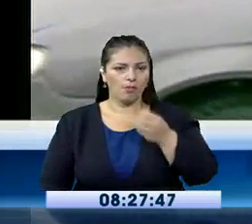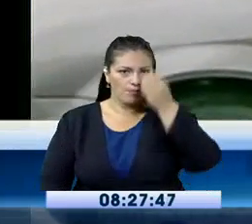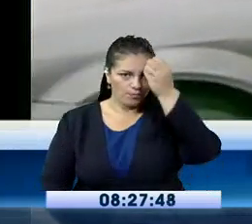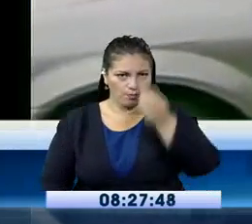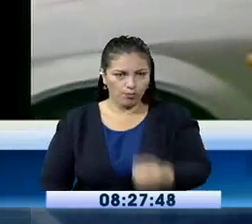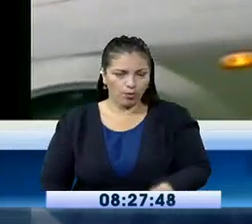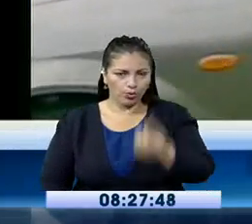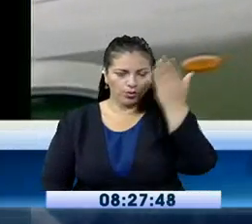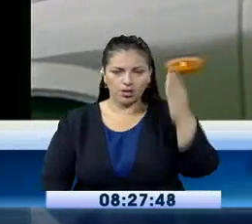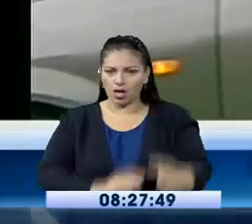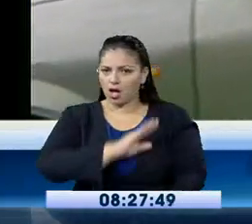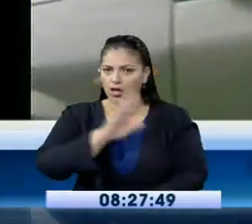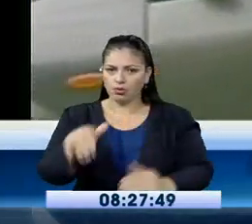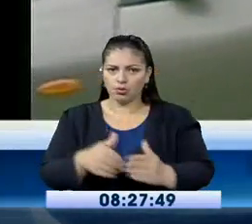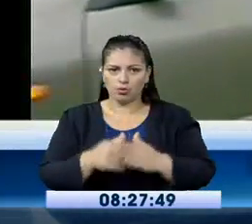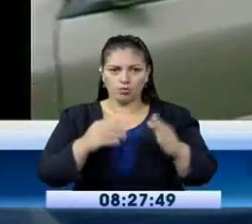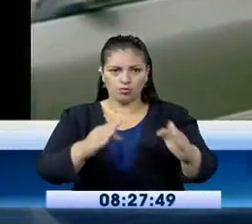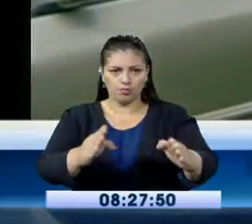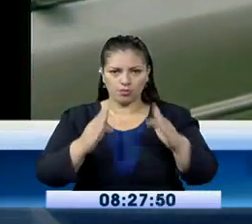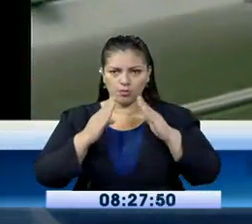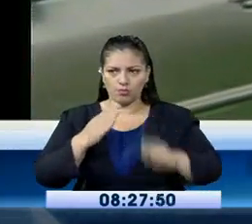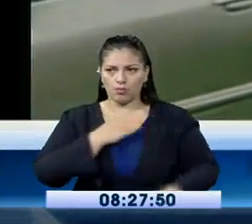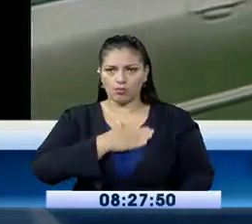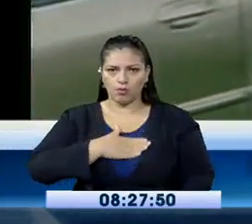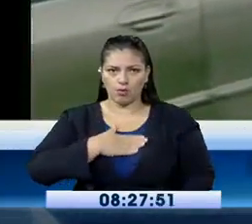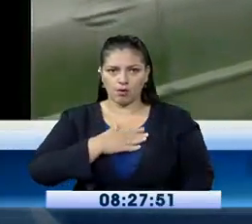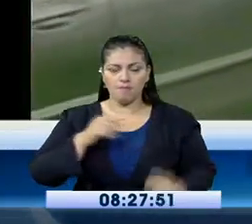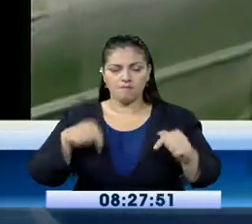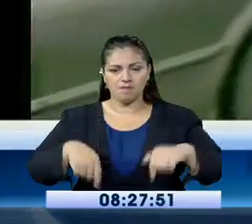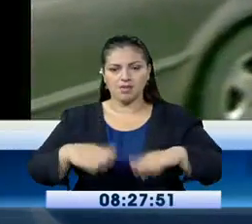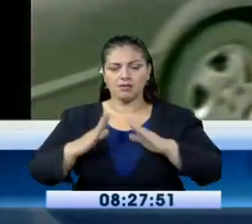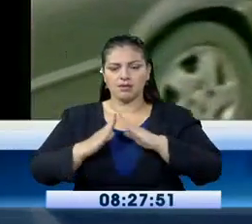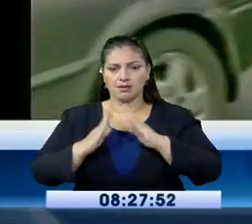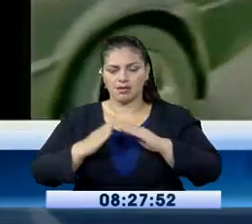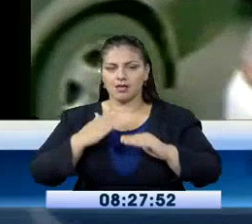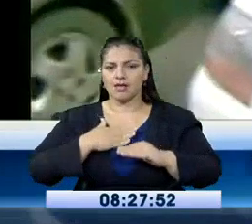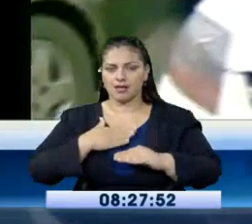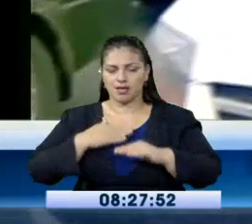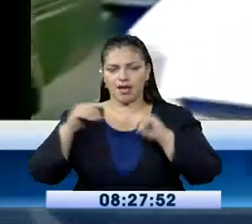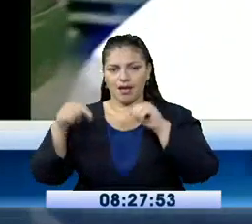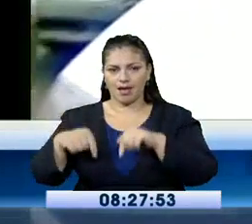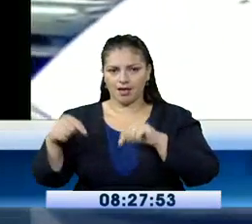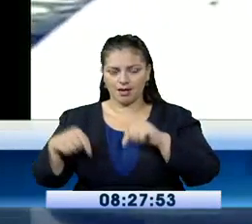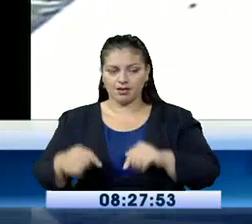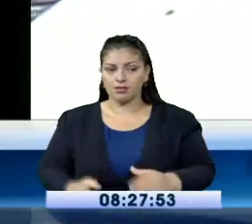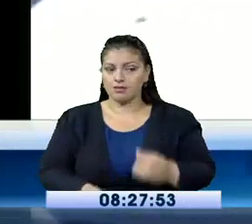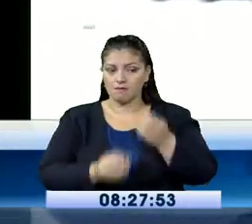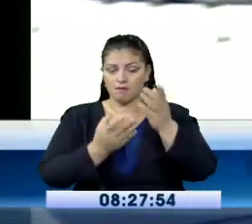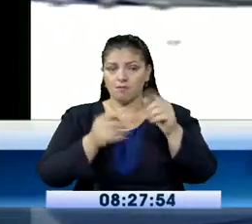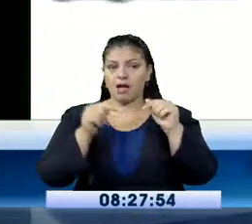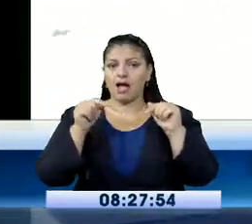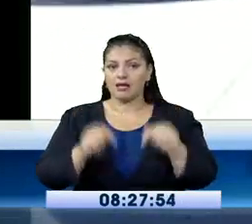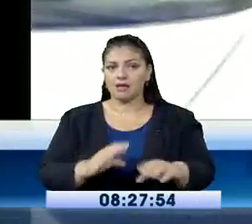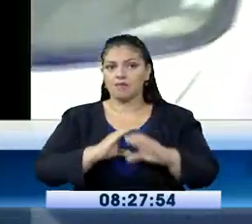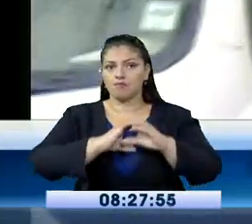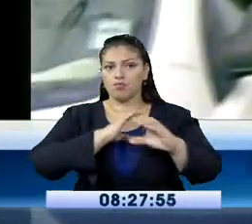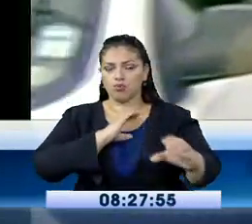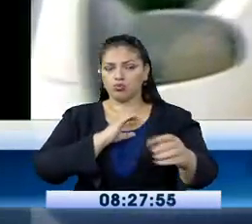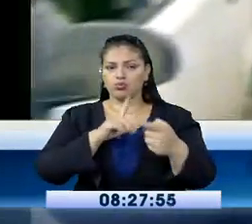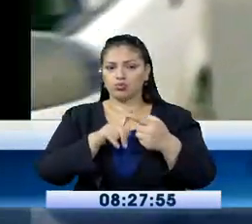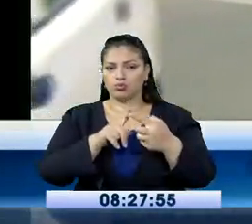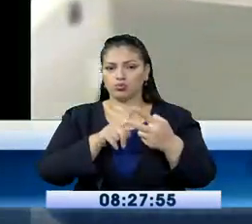oyendo. Que pongan atención. Nosotros, yo vivo en Socio Vivienda 2, de lo cual tenemos 2 líneas, hay 4 líneas de carro. Pero